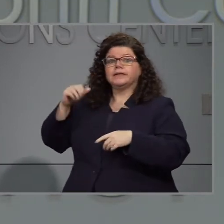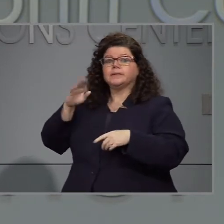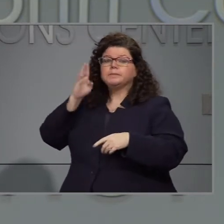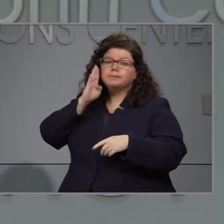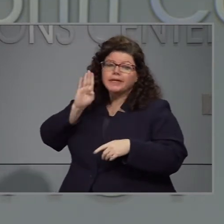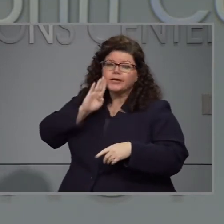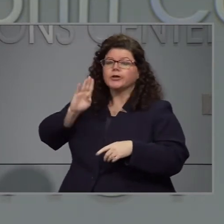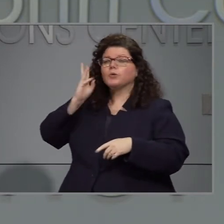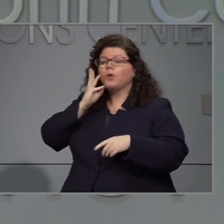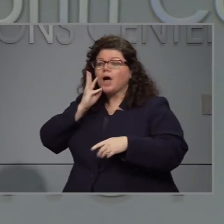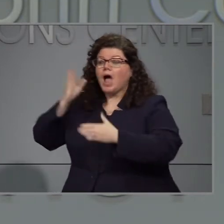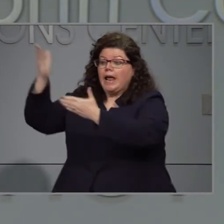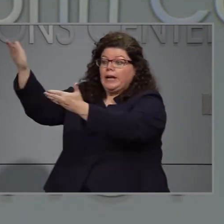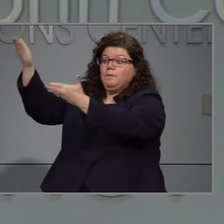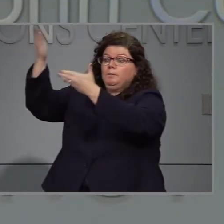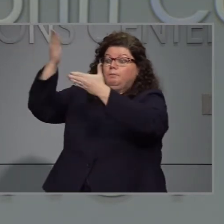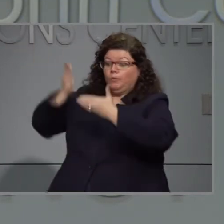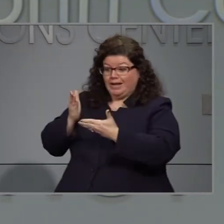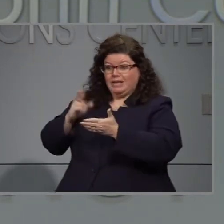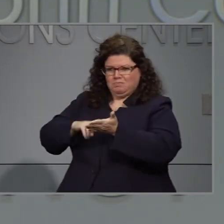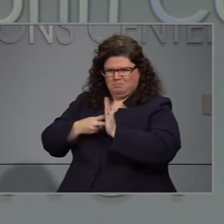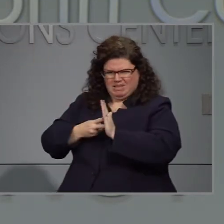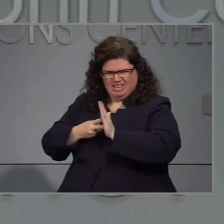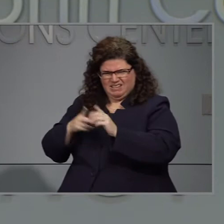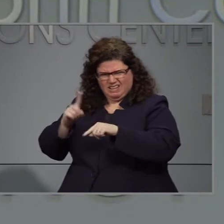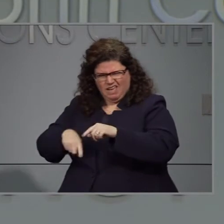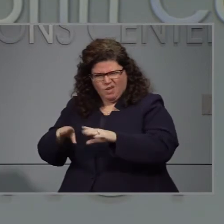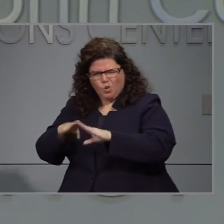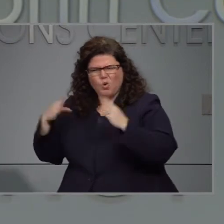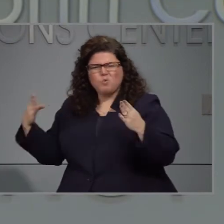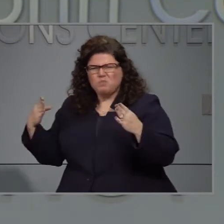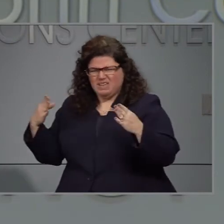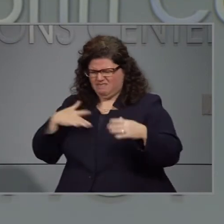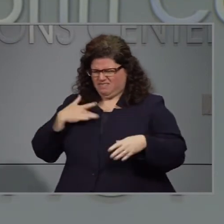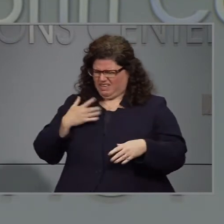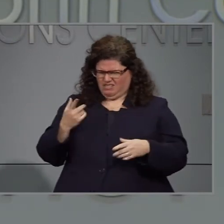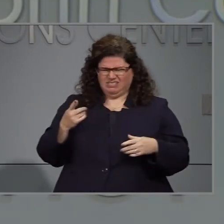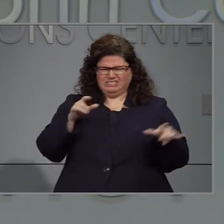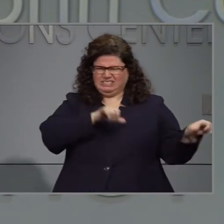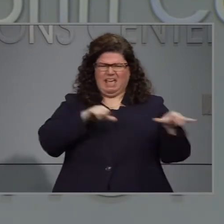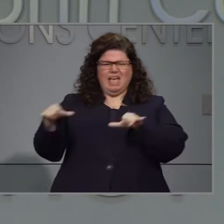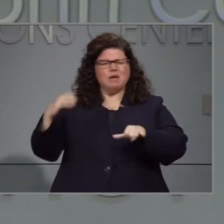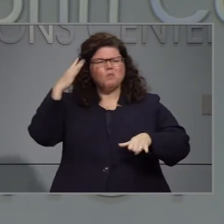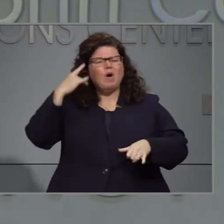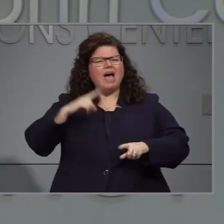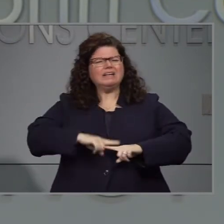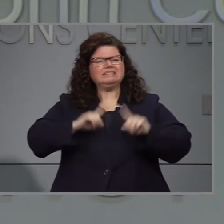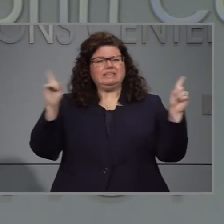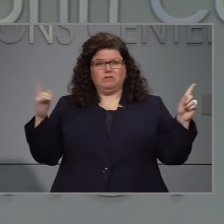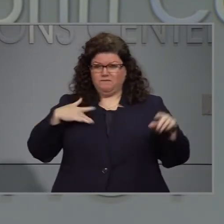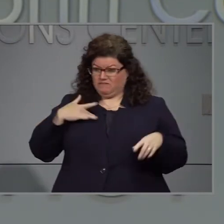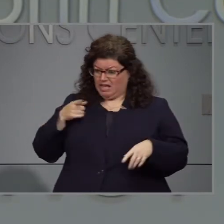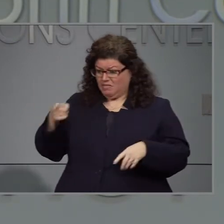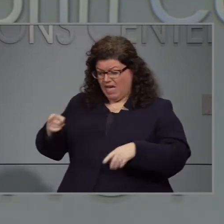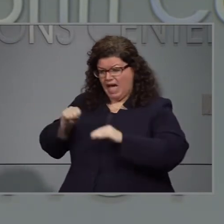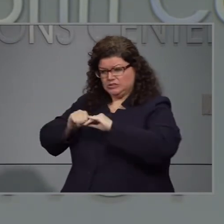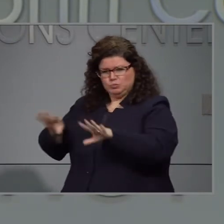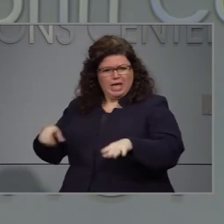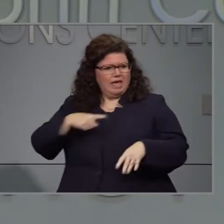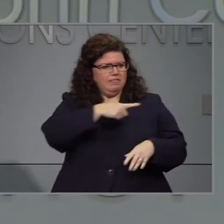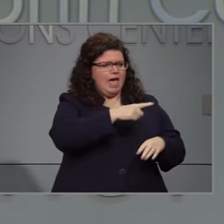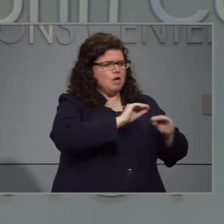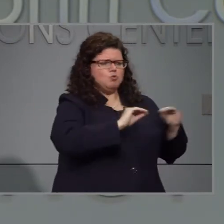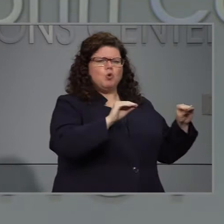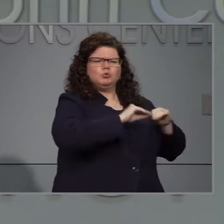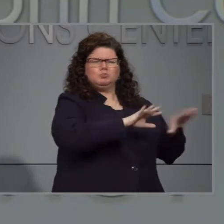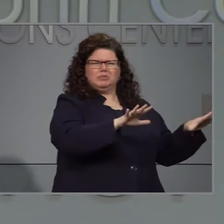¿Por qué no permitir que los clubes privados sigan restricciones y abran? Respuesta. Hay una diferencia en que